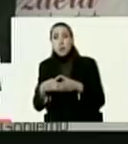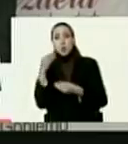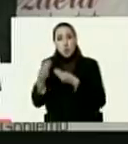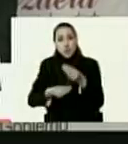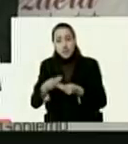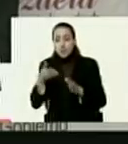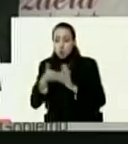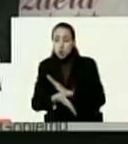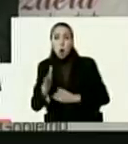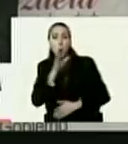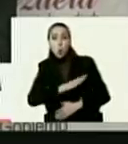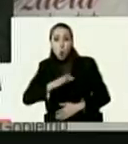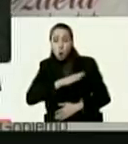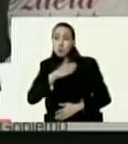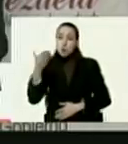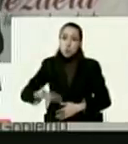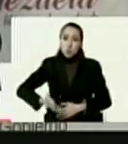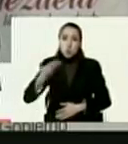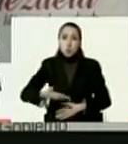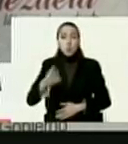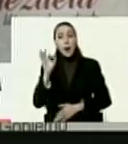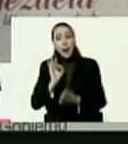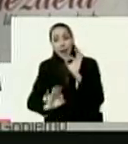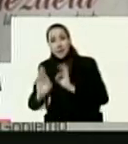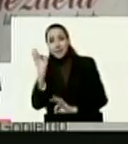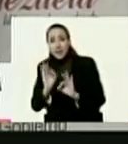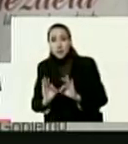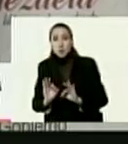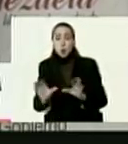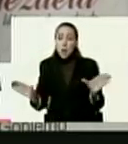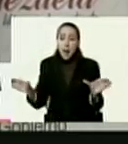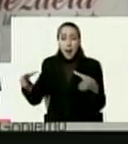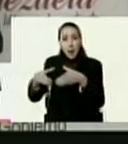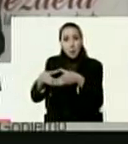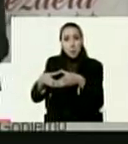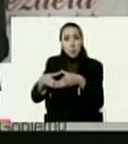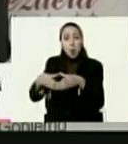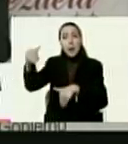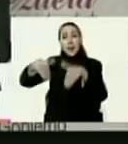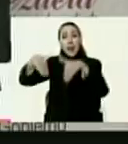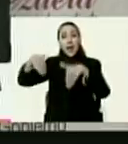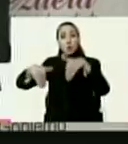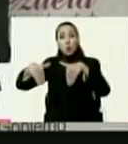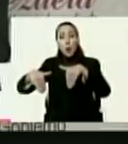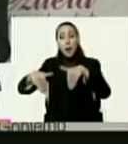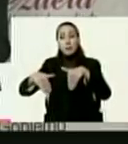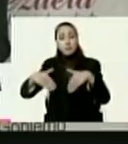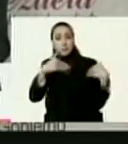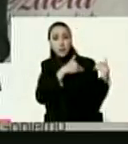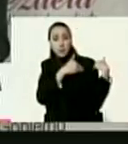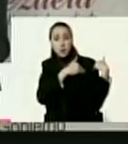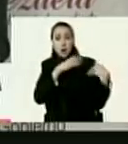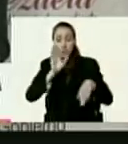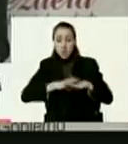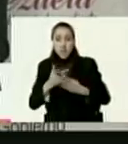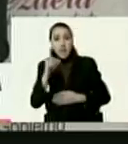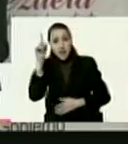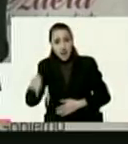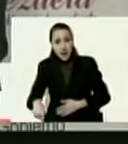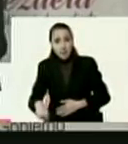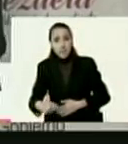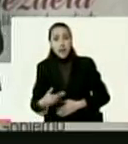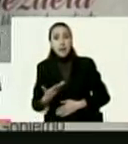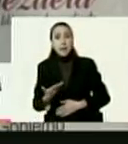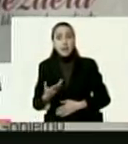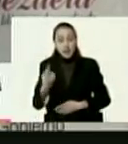de una comisión preliminar para la selección del cuerpo electoral, y también no solamente desde el mecanismo de Oslo,